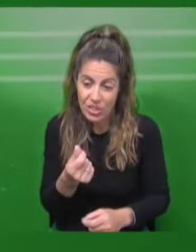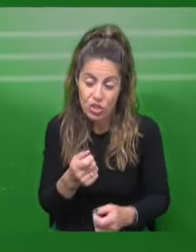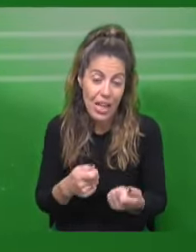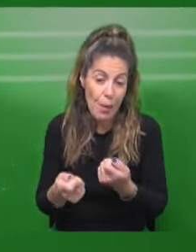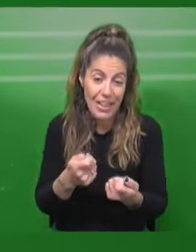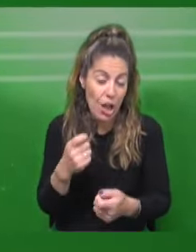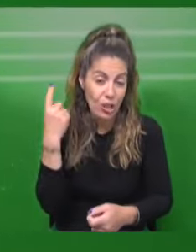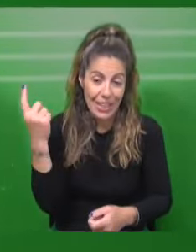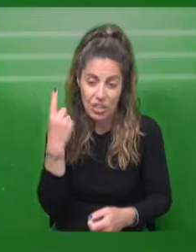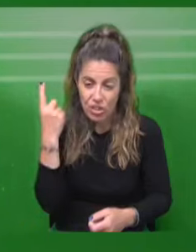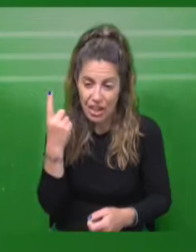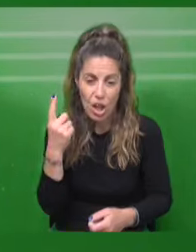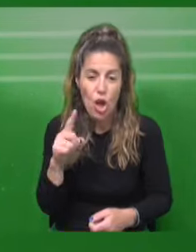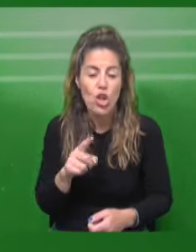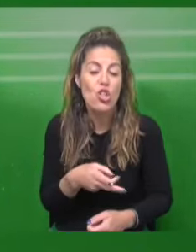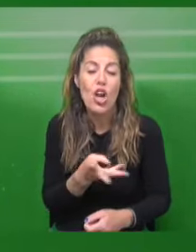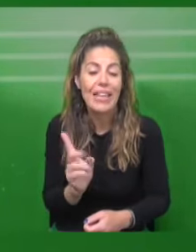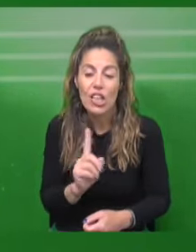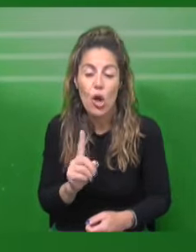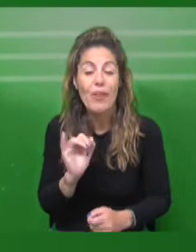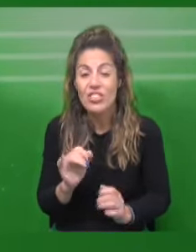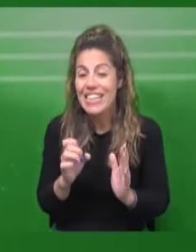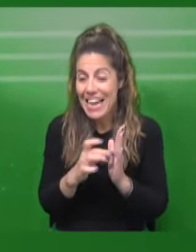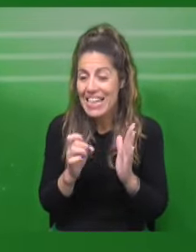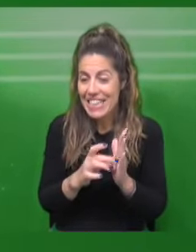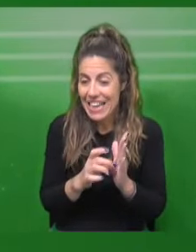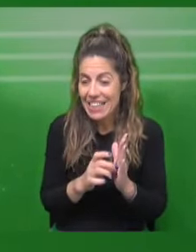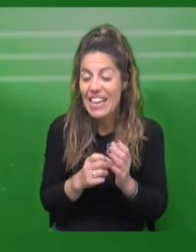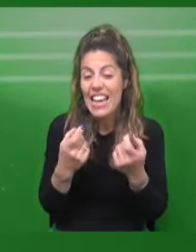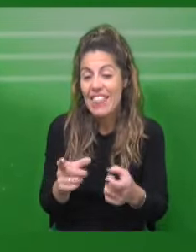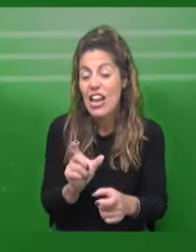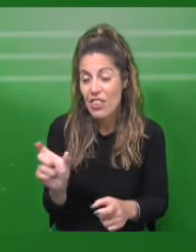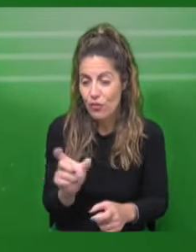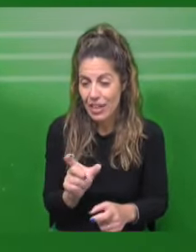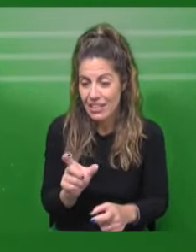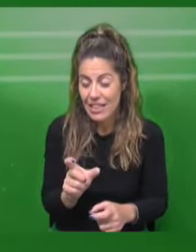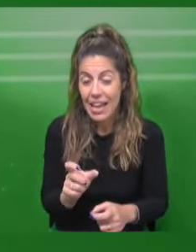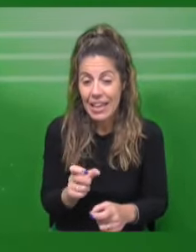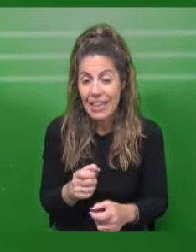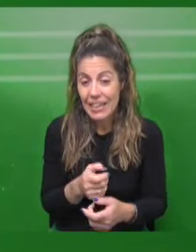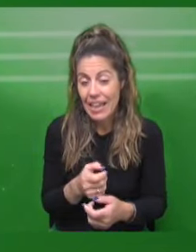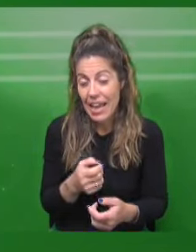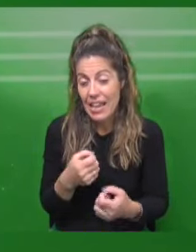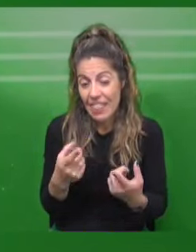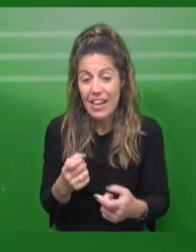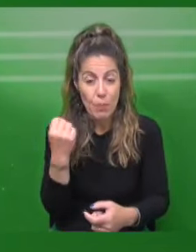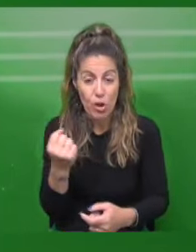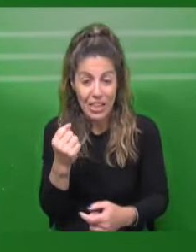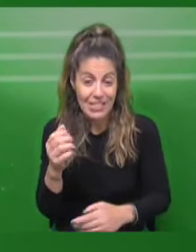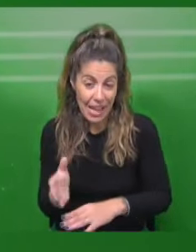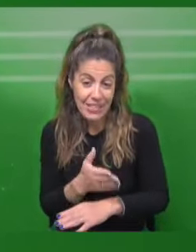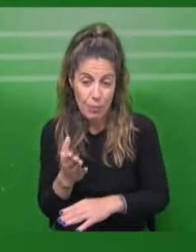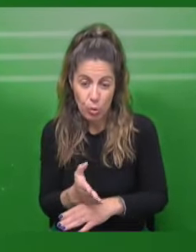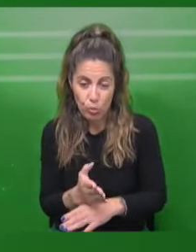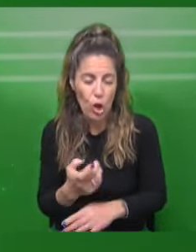internacional no son cantidades pero sí son calidades diferenciales que destacan el producto eh La idea